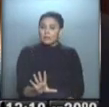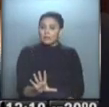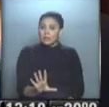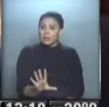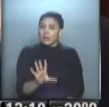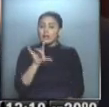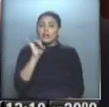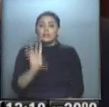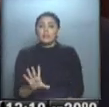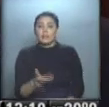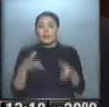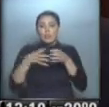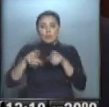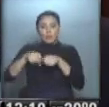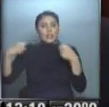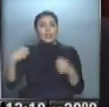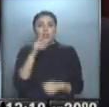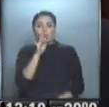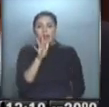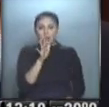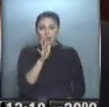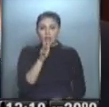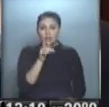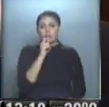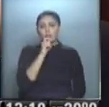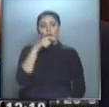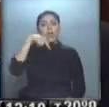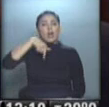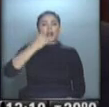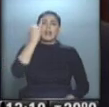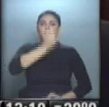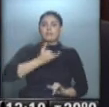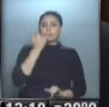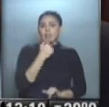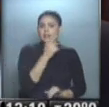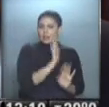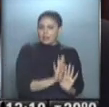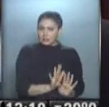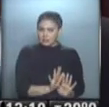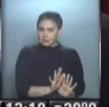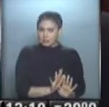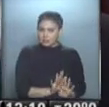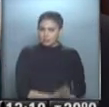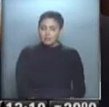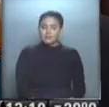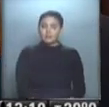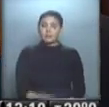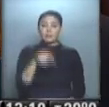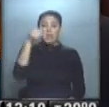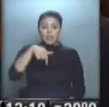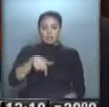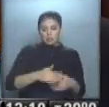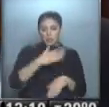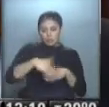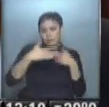tenía el Grupo Clarín, como el relato oficial parece indicar. Esta prórroga